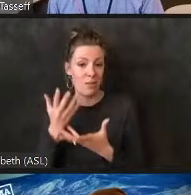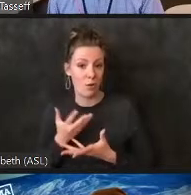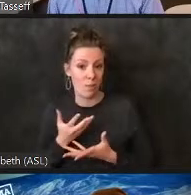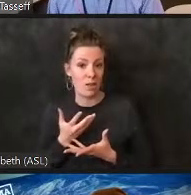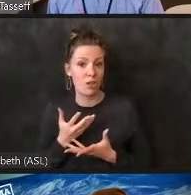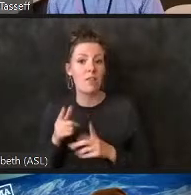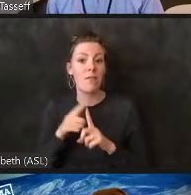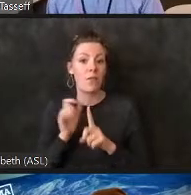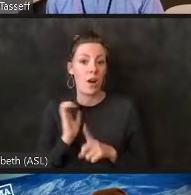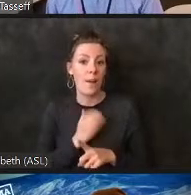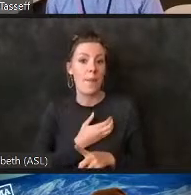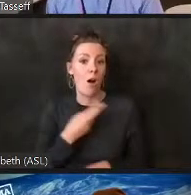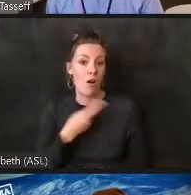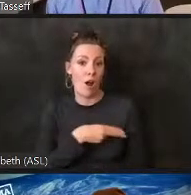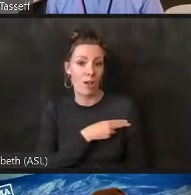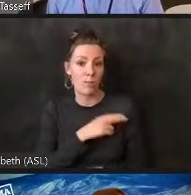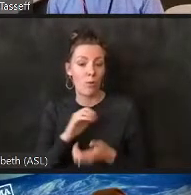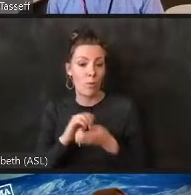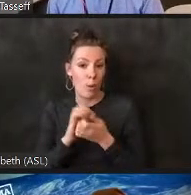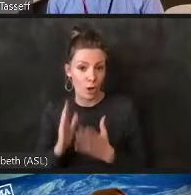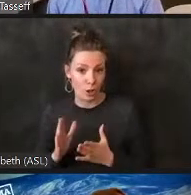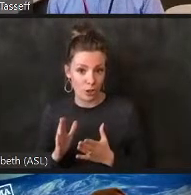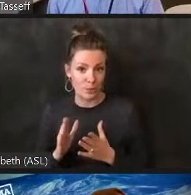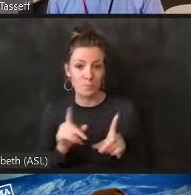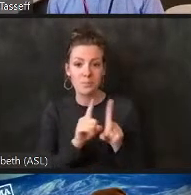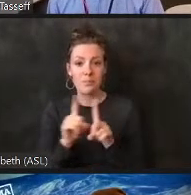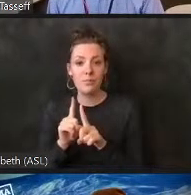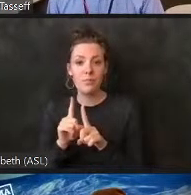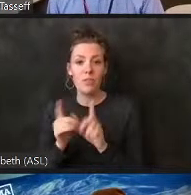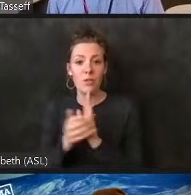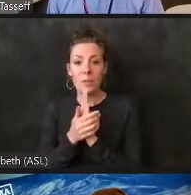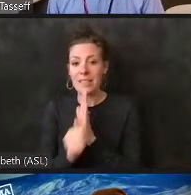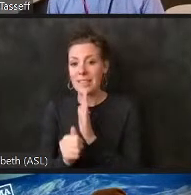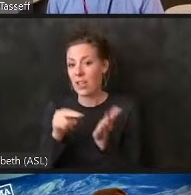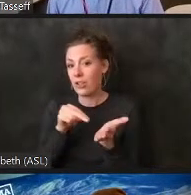y de qué que colectemos esa información de esos